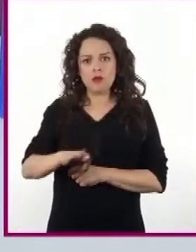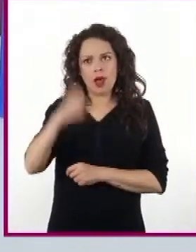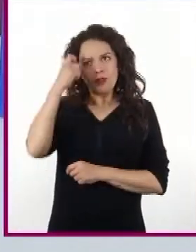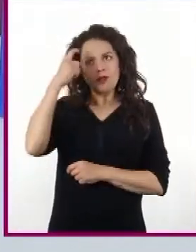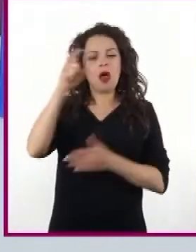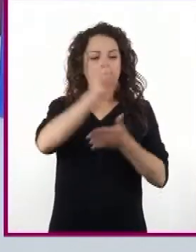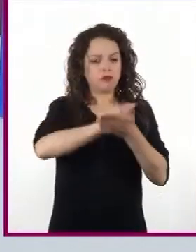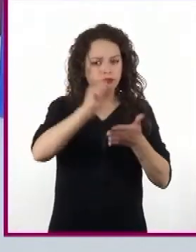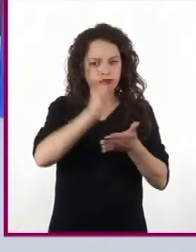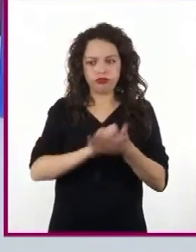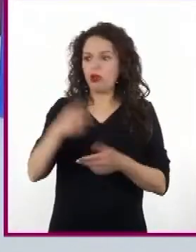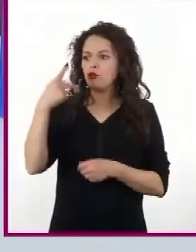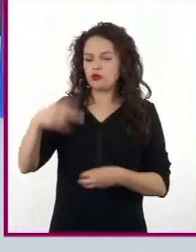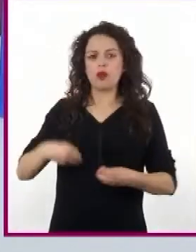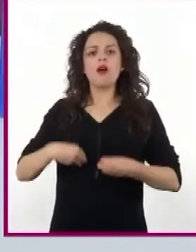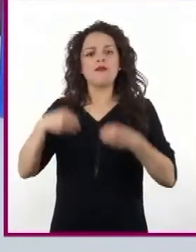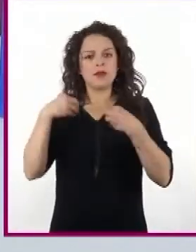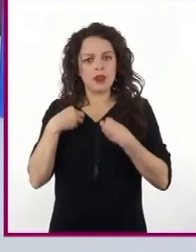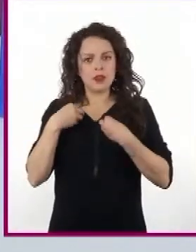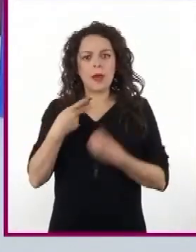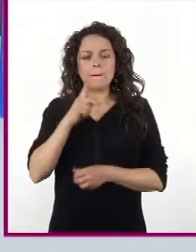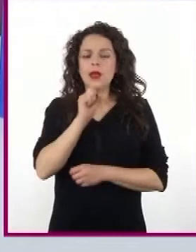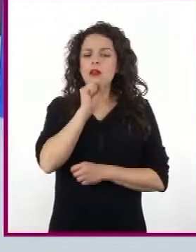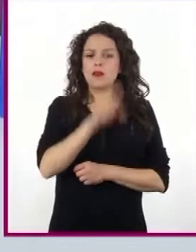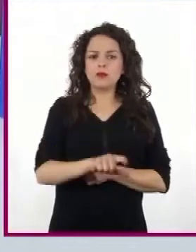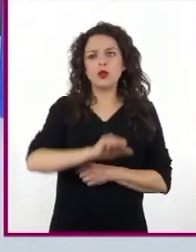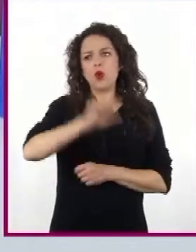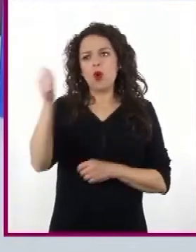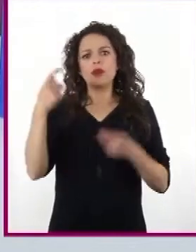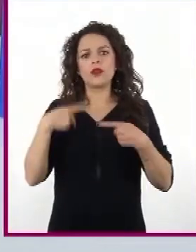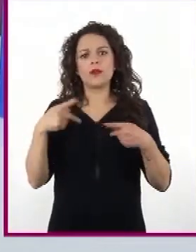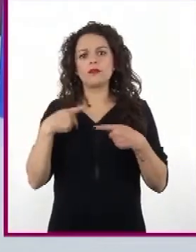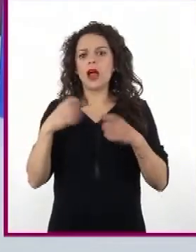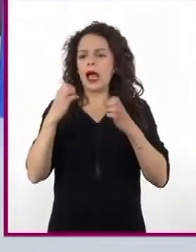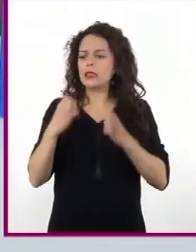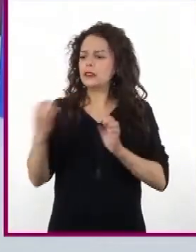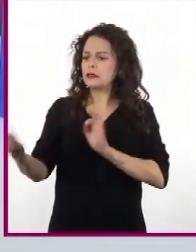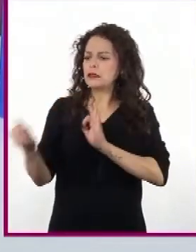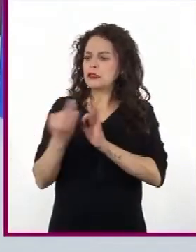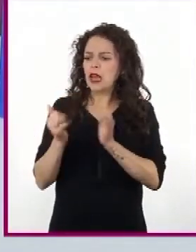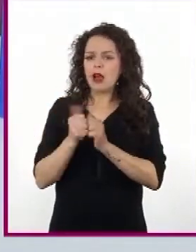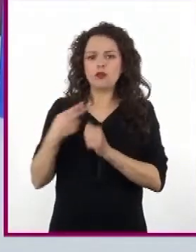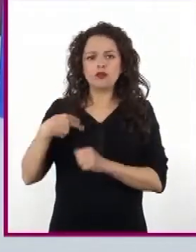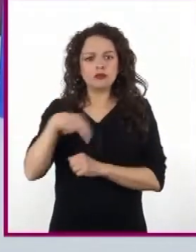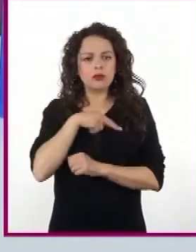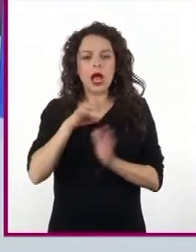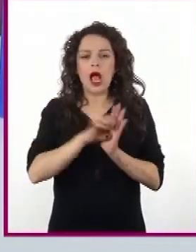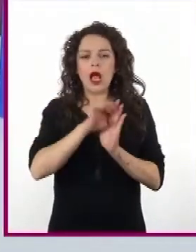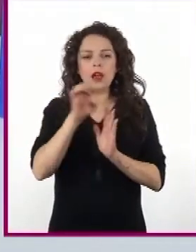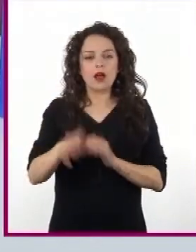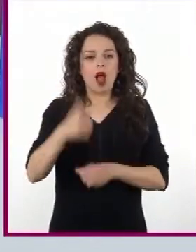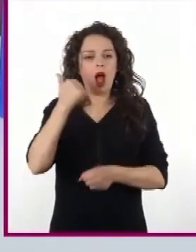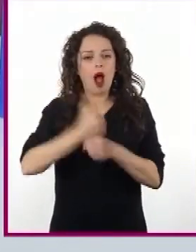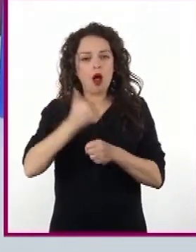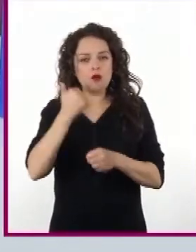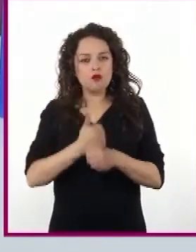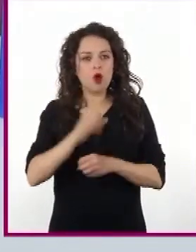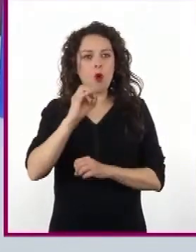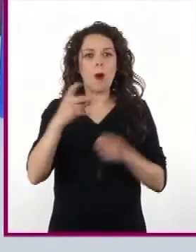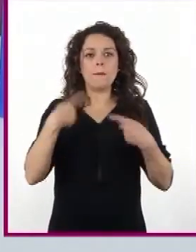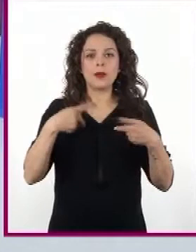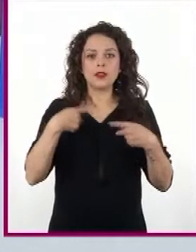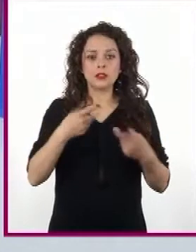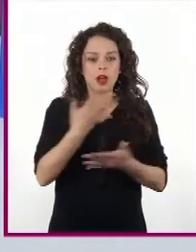Pero también podríamos escribir sobre la vida de personas cercanas a nosotros, como nuestros abuelos, un artesano que